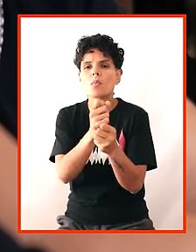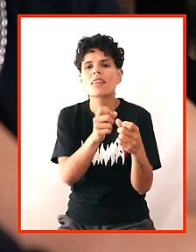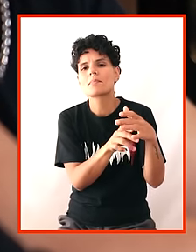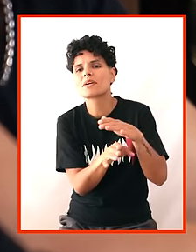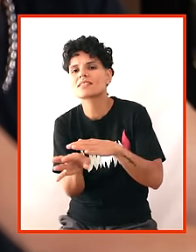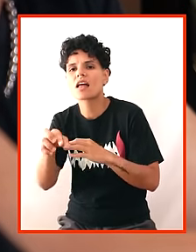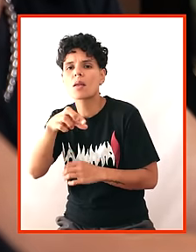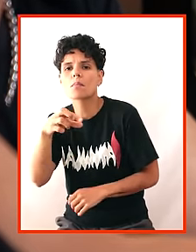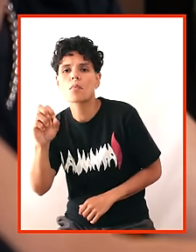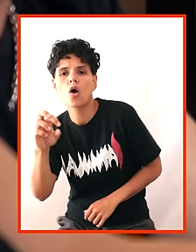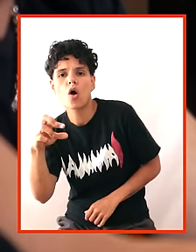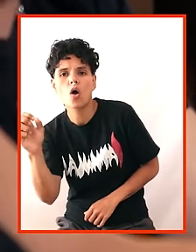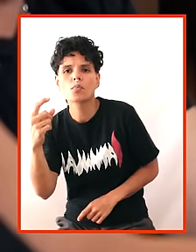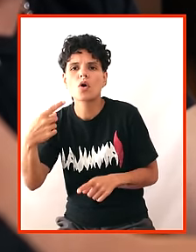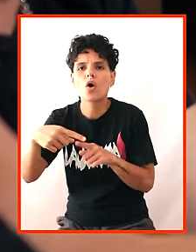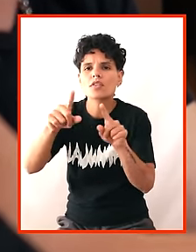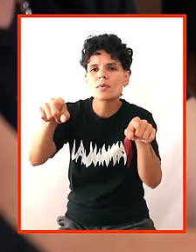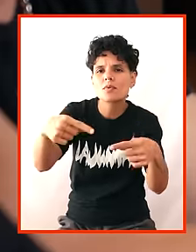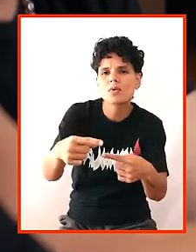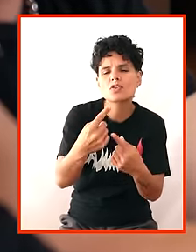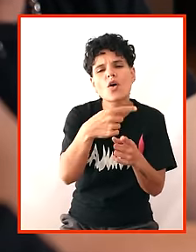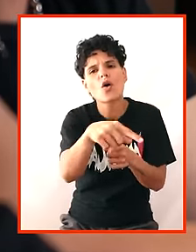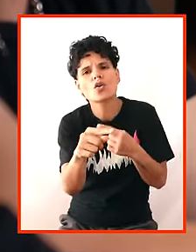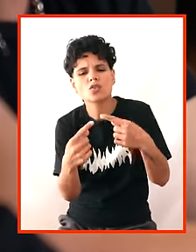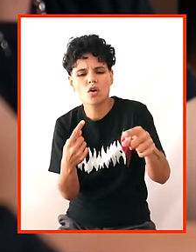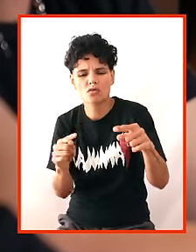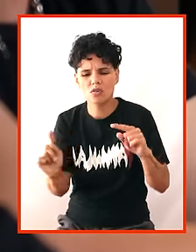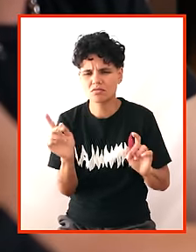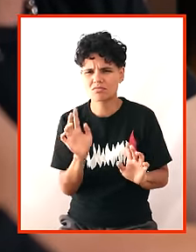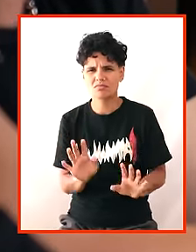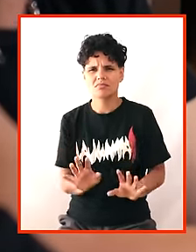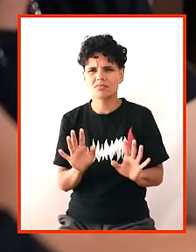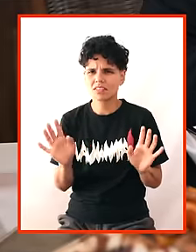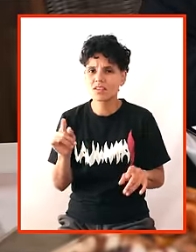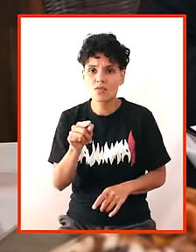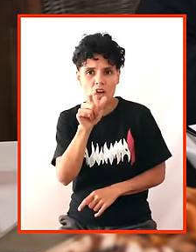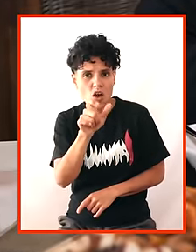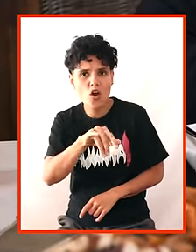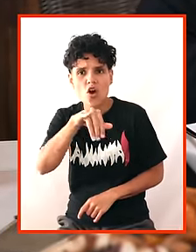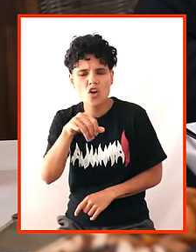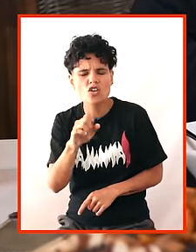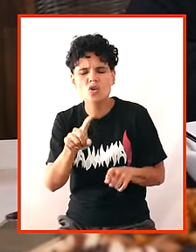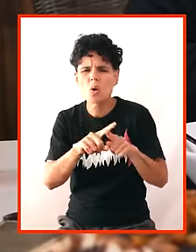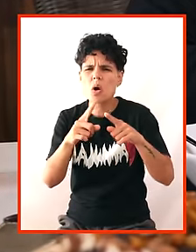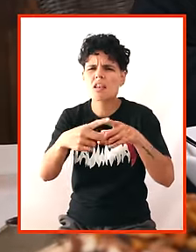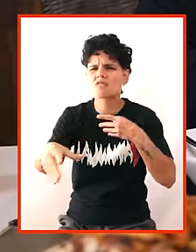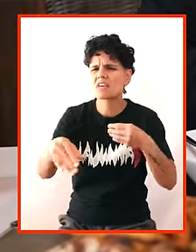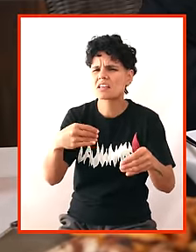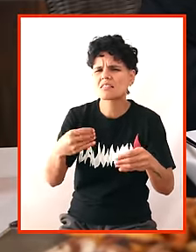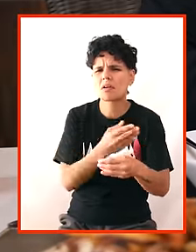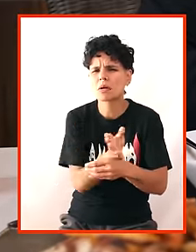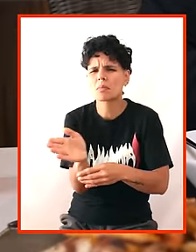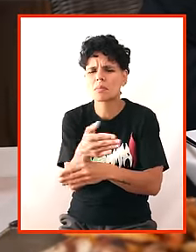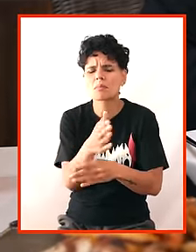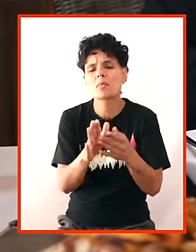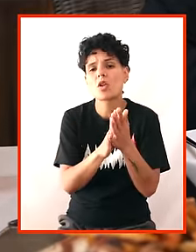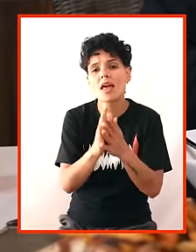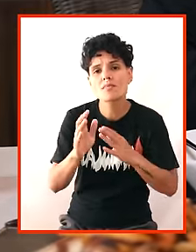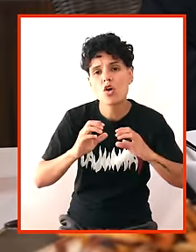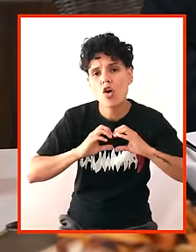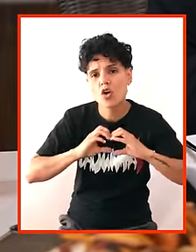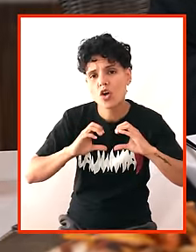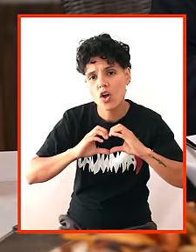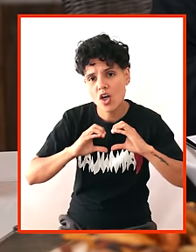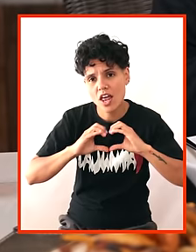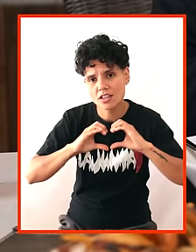O claro. Como que una persona así ayuda a romper esa barrera. No, porque cuando él hace corazón y cambia ajá. La